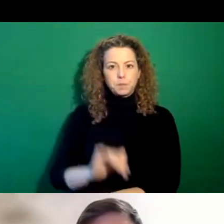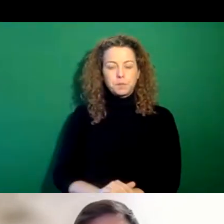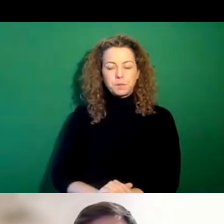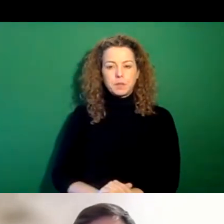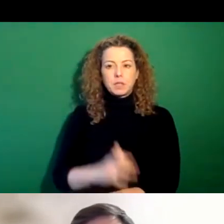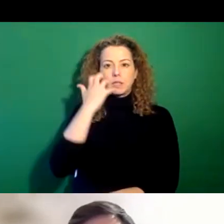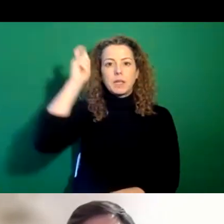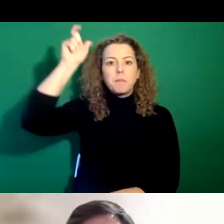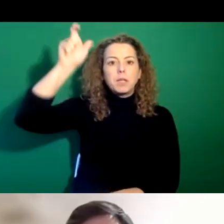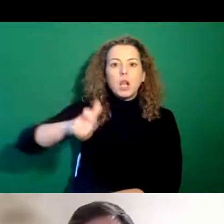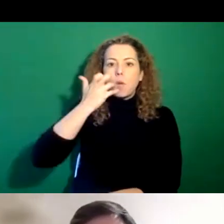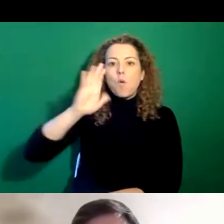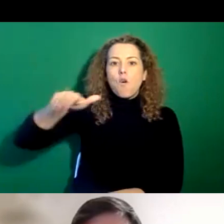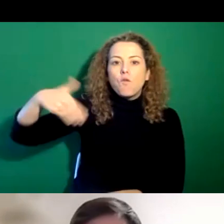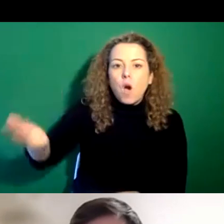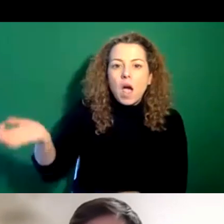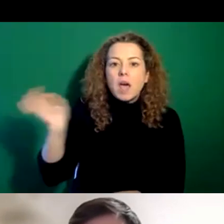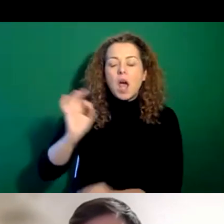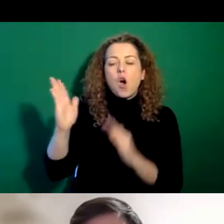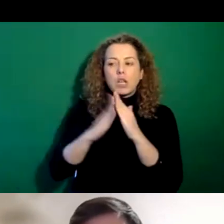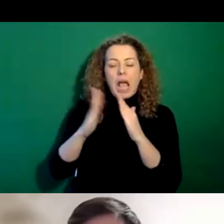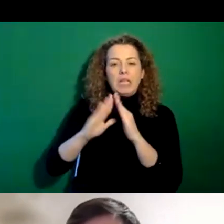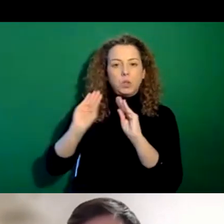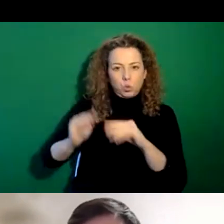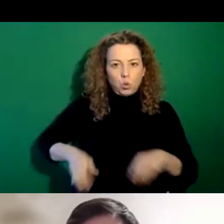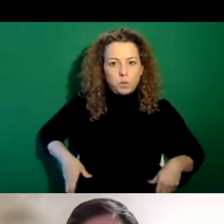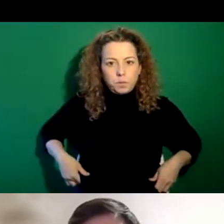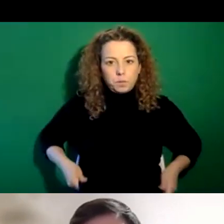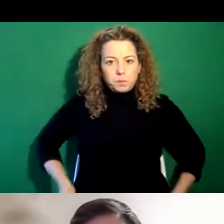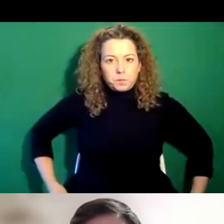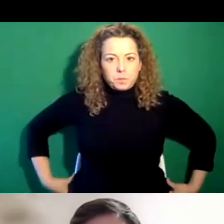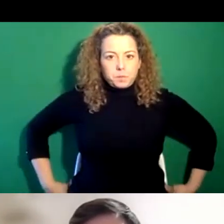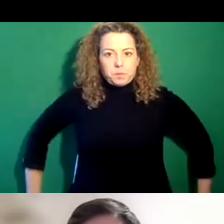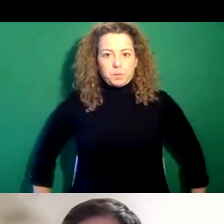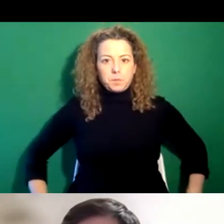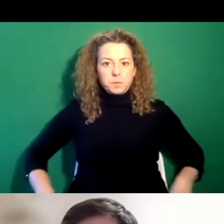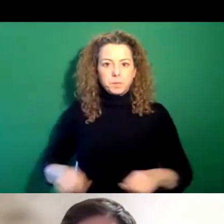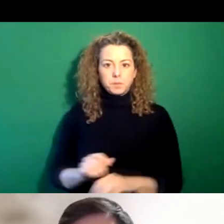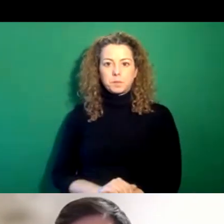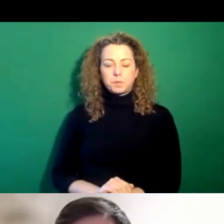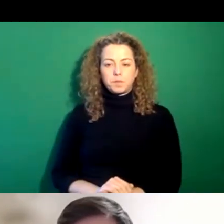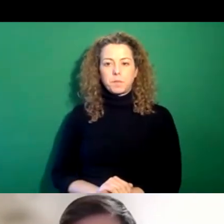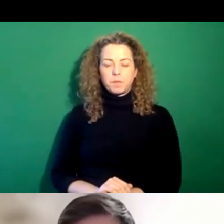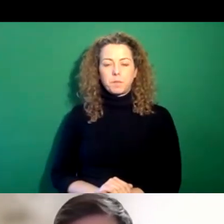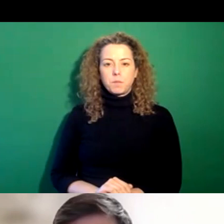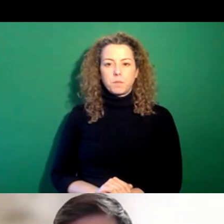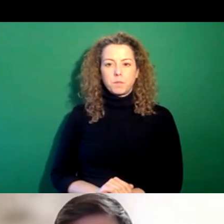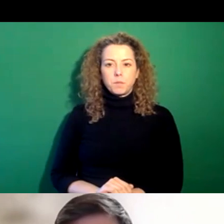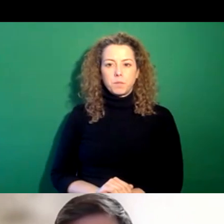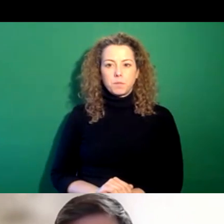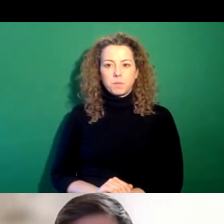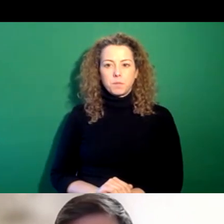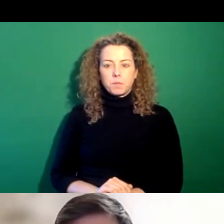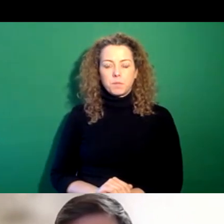la persona está, por ejemplo, fuera o en el domicilio del familiar. Entonces, a ver, estoy viendo la